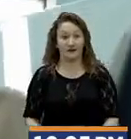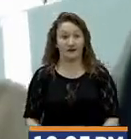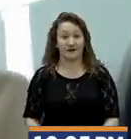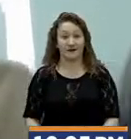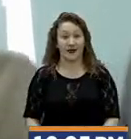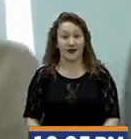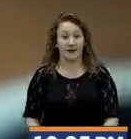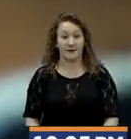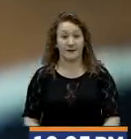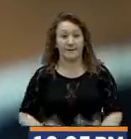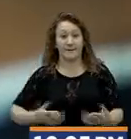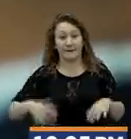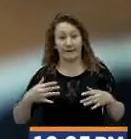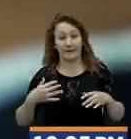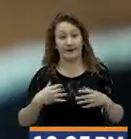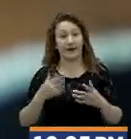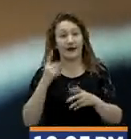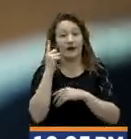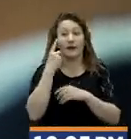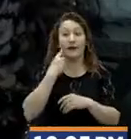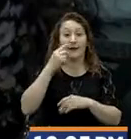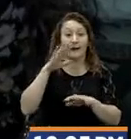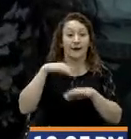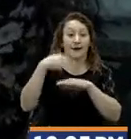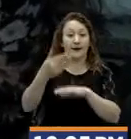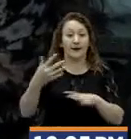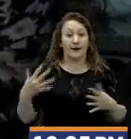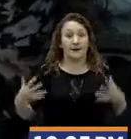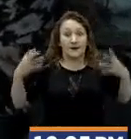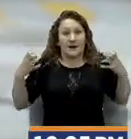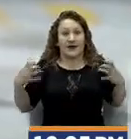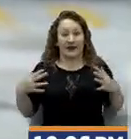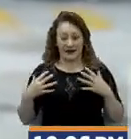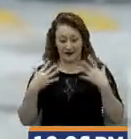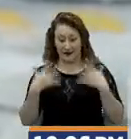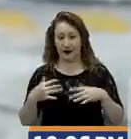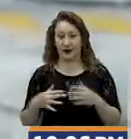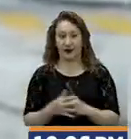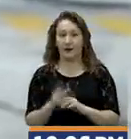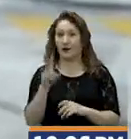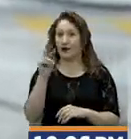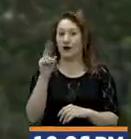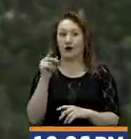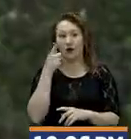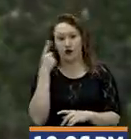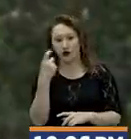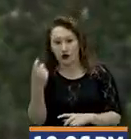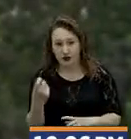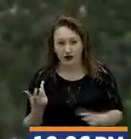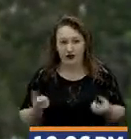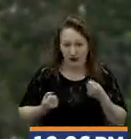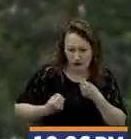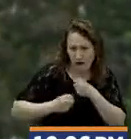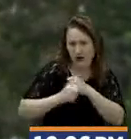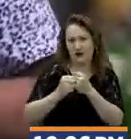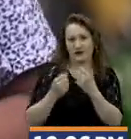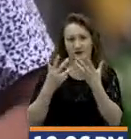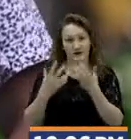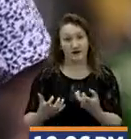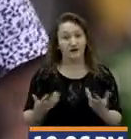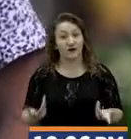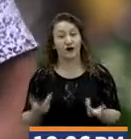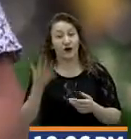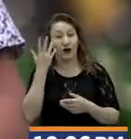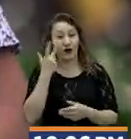Egan, es que nos pueden chiviar. Un día después ya no fue el estrés y la tensión del estreno, sino la búsqueda, el esfuerzo y el afán de un medio